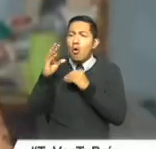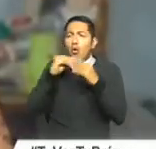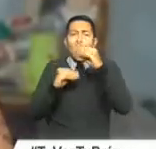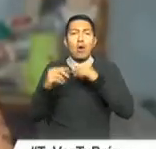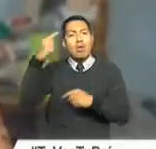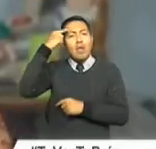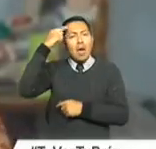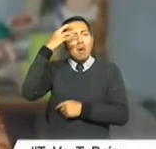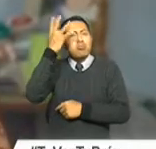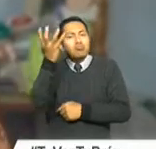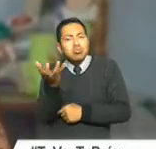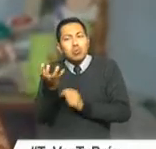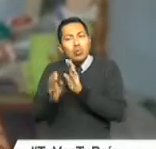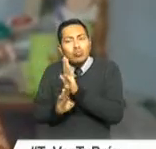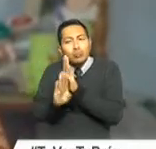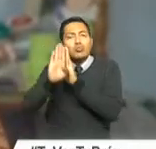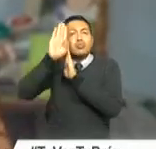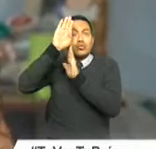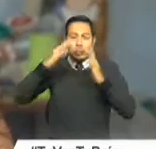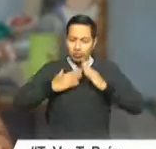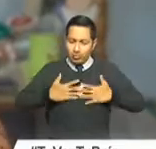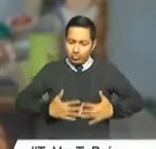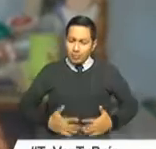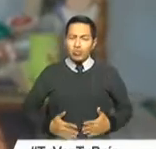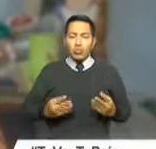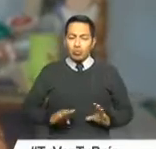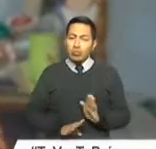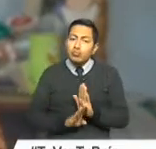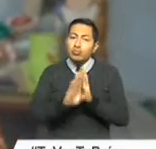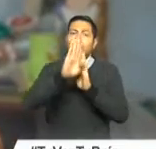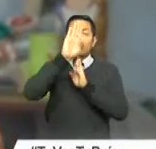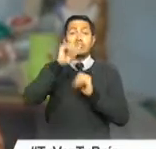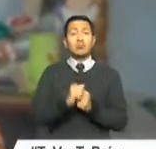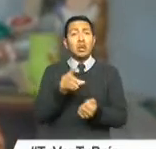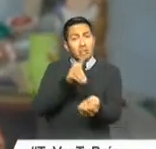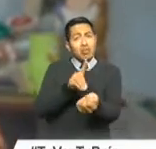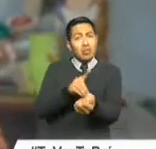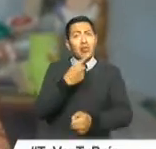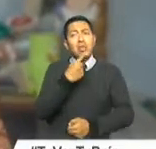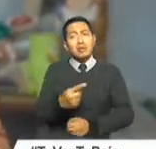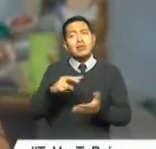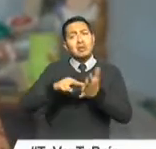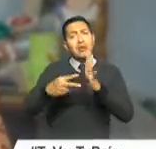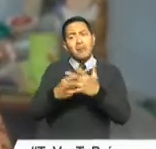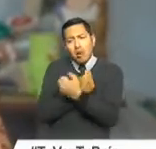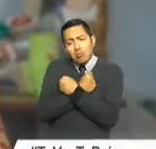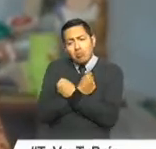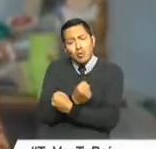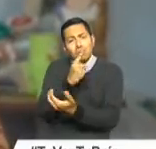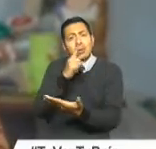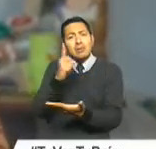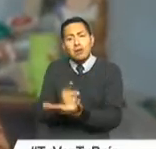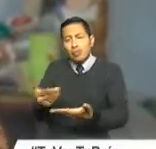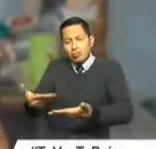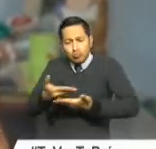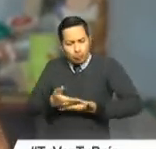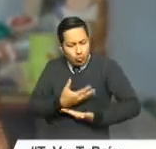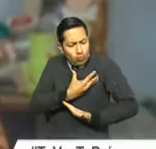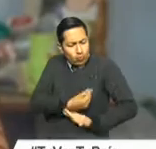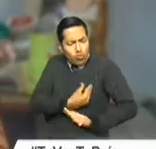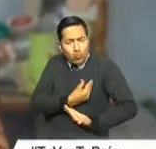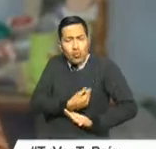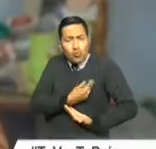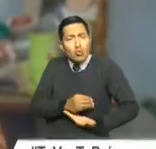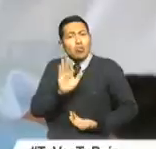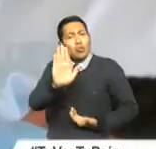lo que te dice el pediatra, o sea, no hay nada mejor que el seno materno. O sea, es el verdadero amor que tú le entregas a tu bebé al darle tú